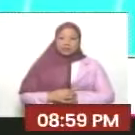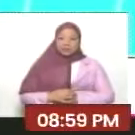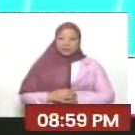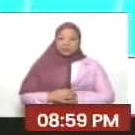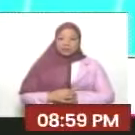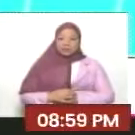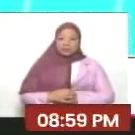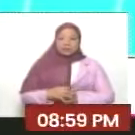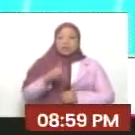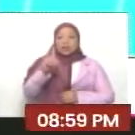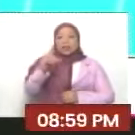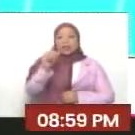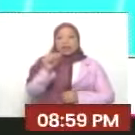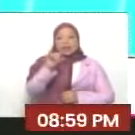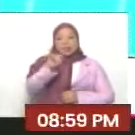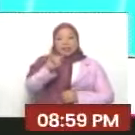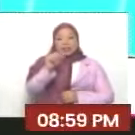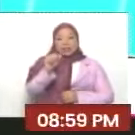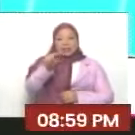Dayana, Dayana, Dayana.